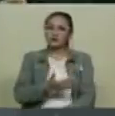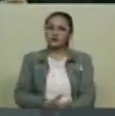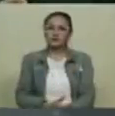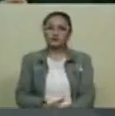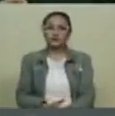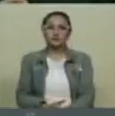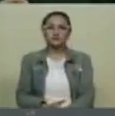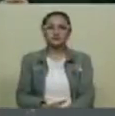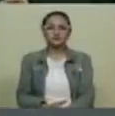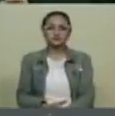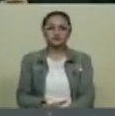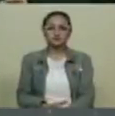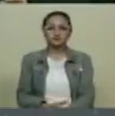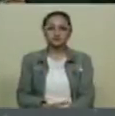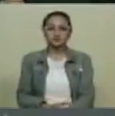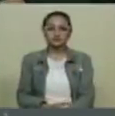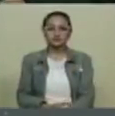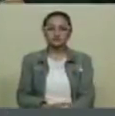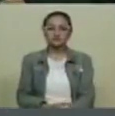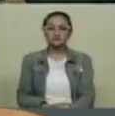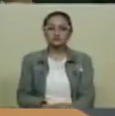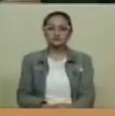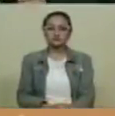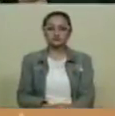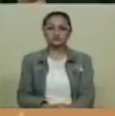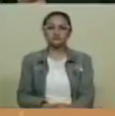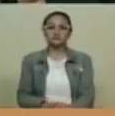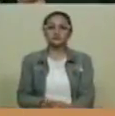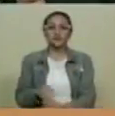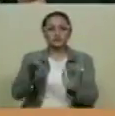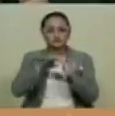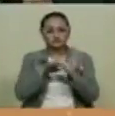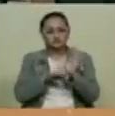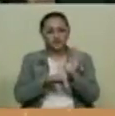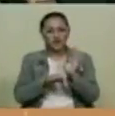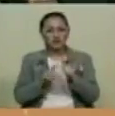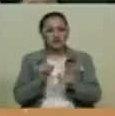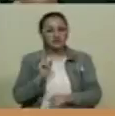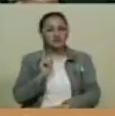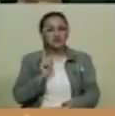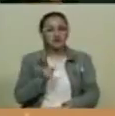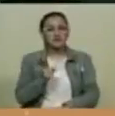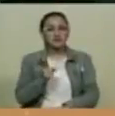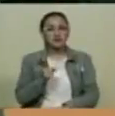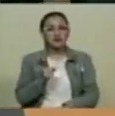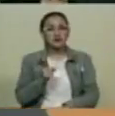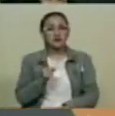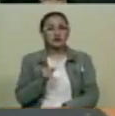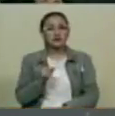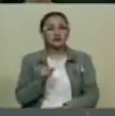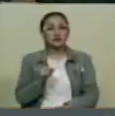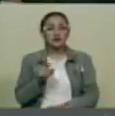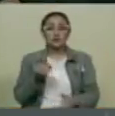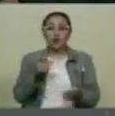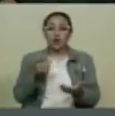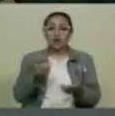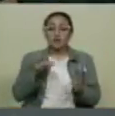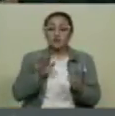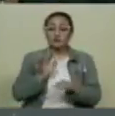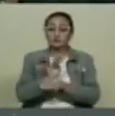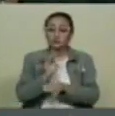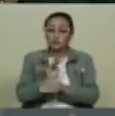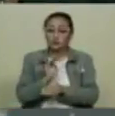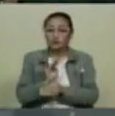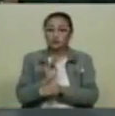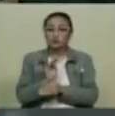con lo declarado por la UNESCO, debe ser en lo adelante sometido a medidas de salvaguarda. Debemos